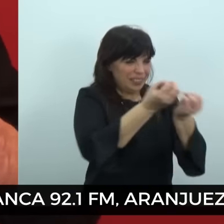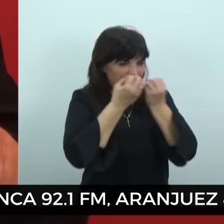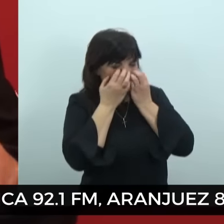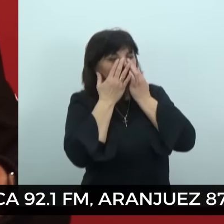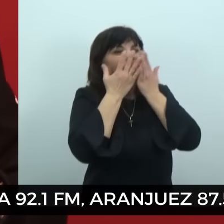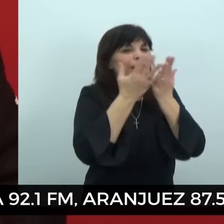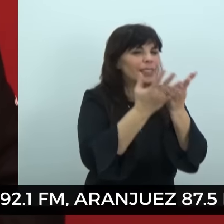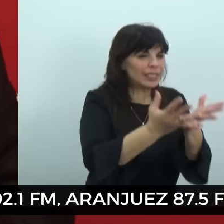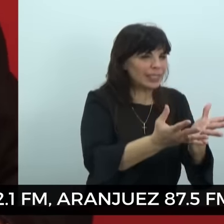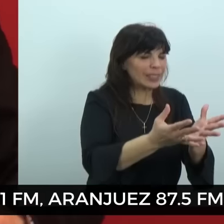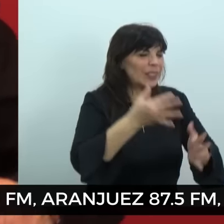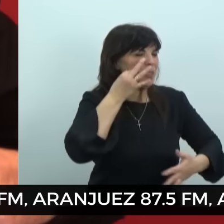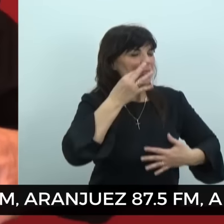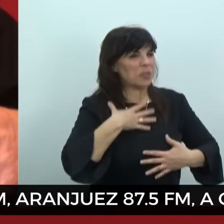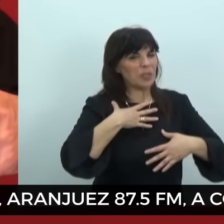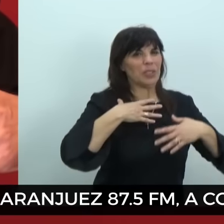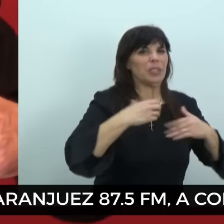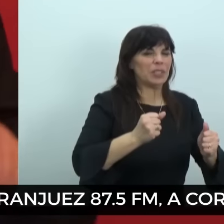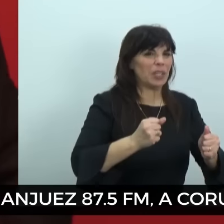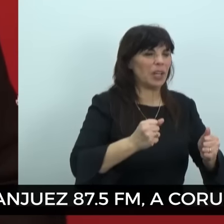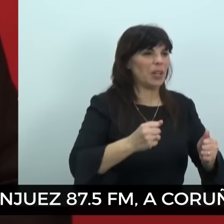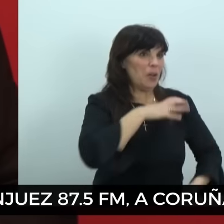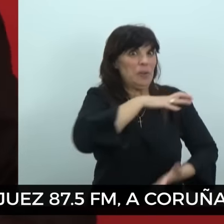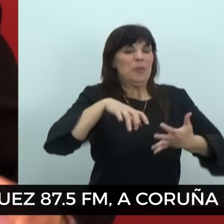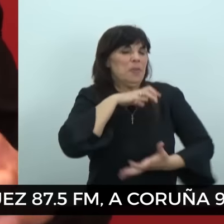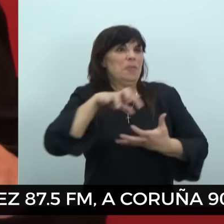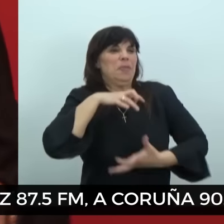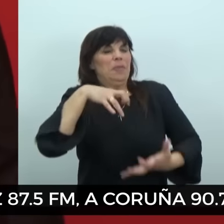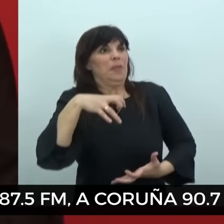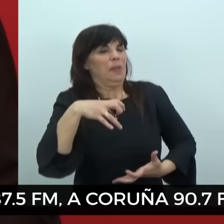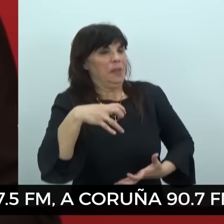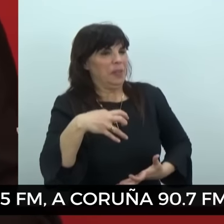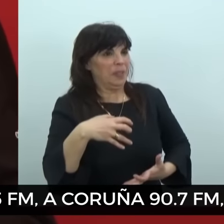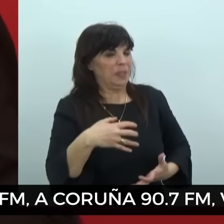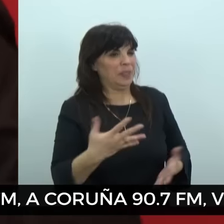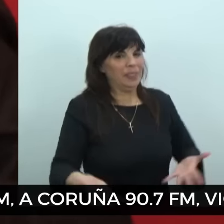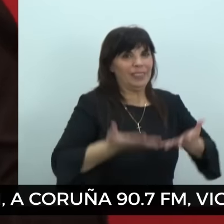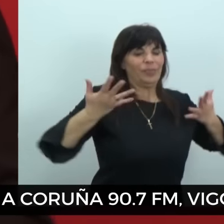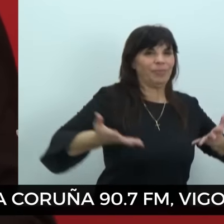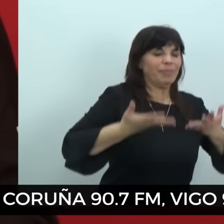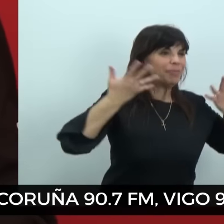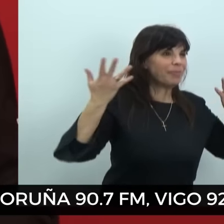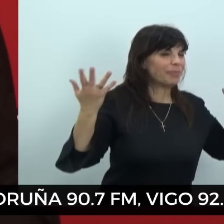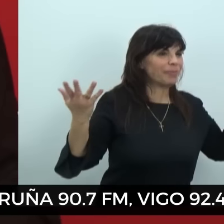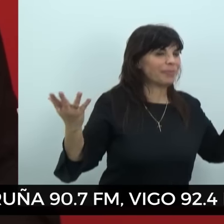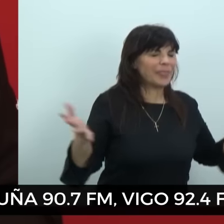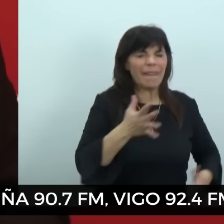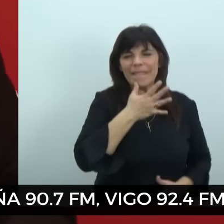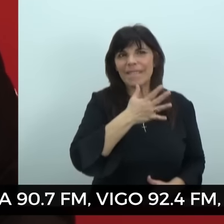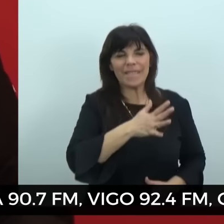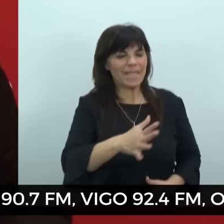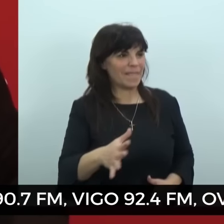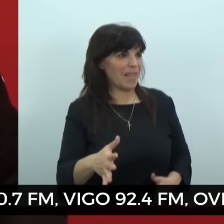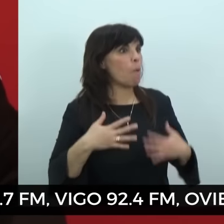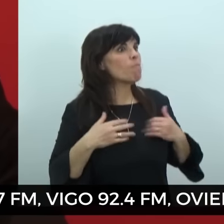Un sueño te sana. Un sueño te revoluciona. Un sueño te anima. Un sueño es impresionante, el poder